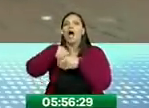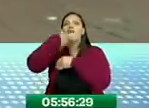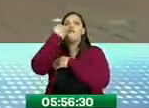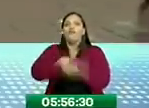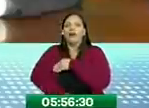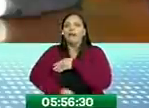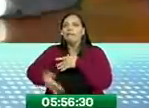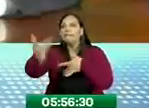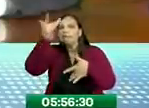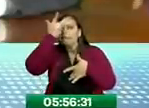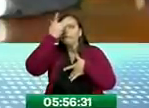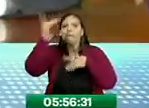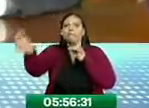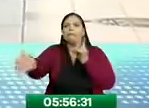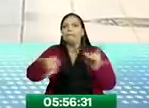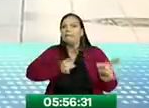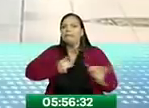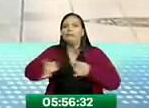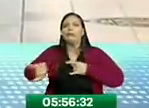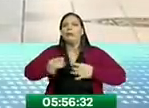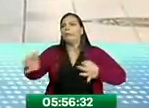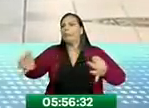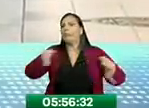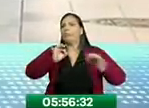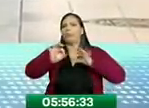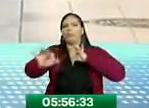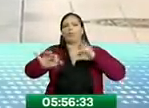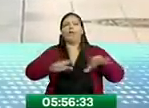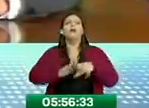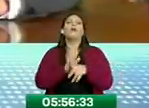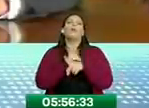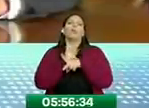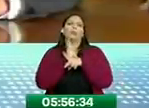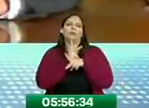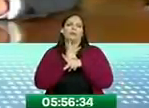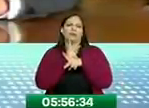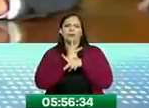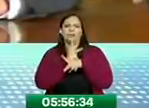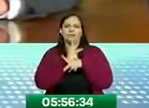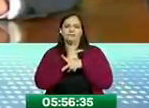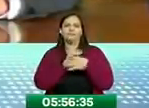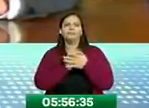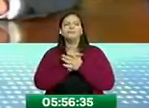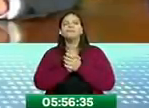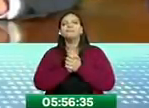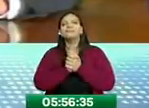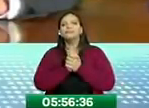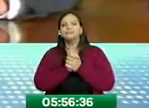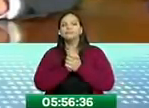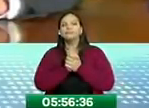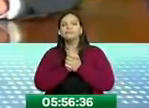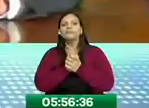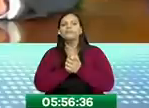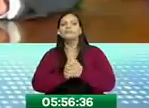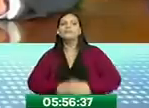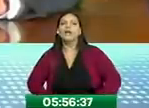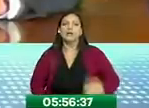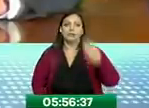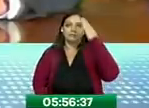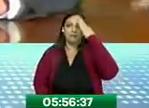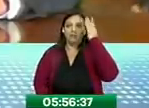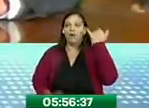¿no? Ahora, en esta ocasión, es importante manifestar que todo esto se da precisamente